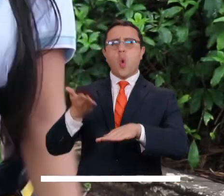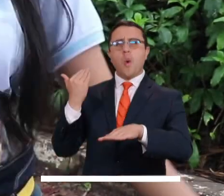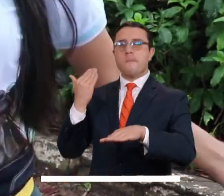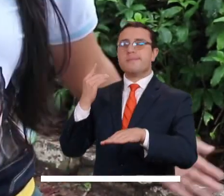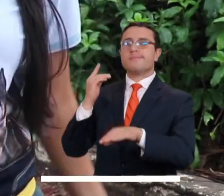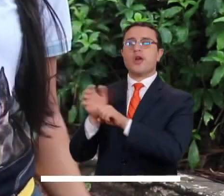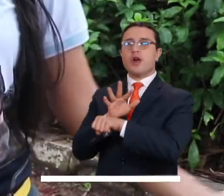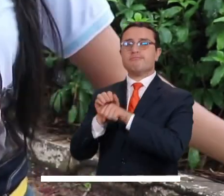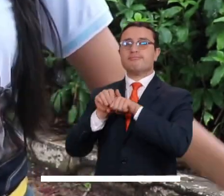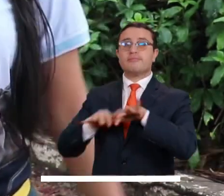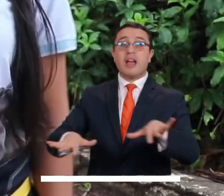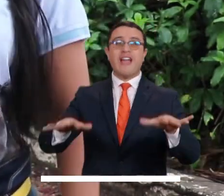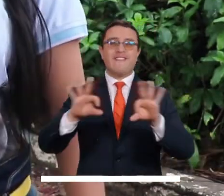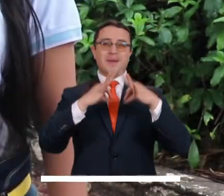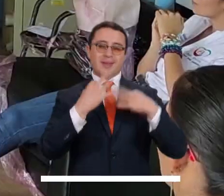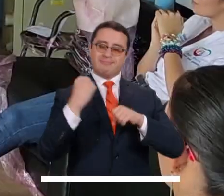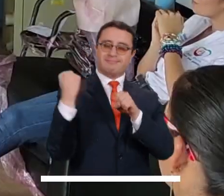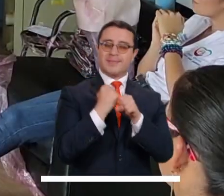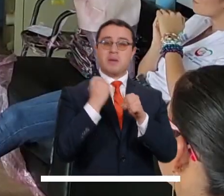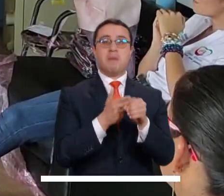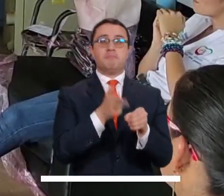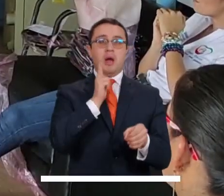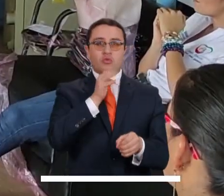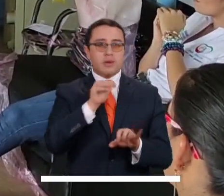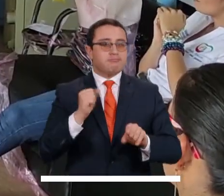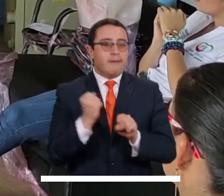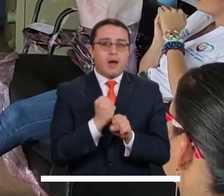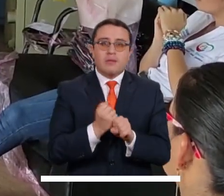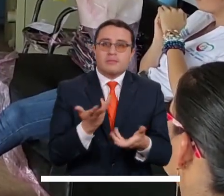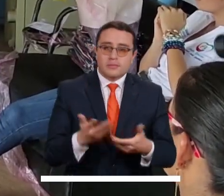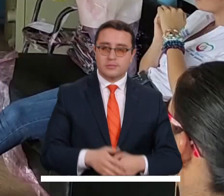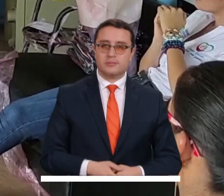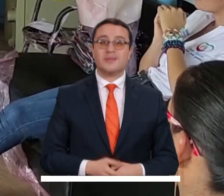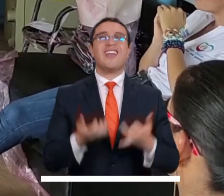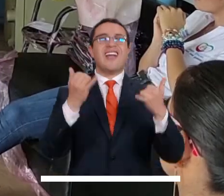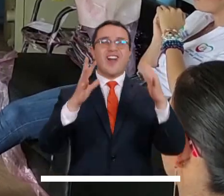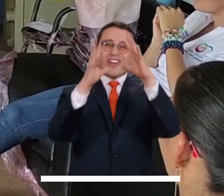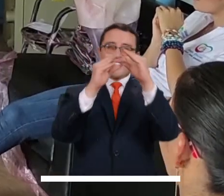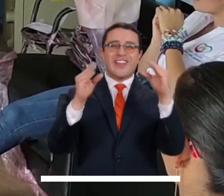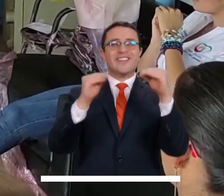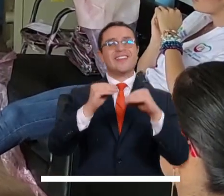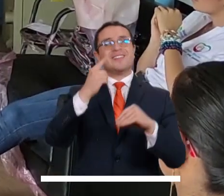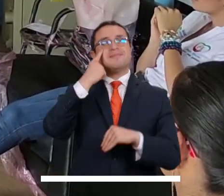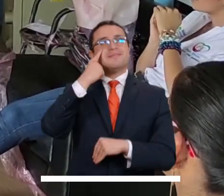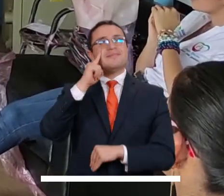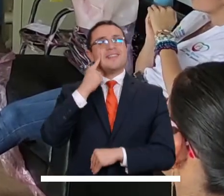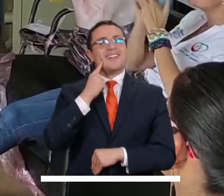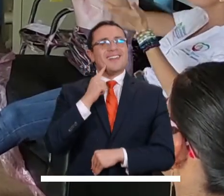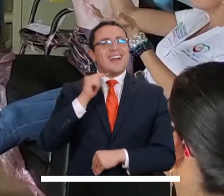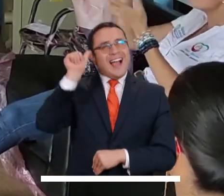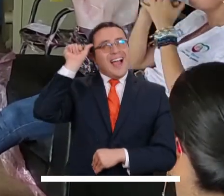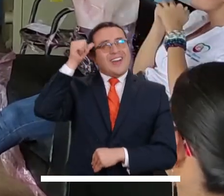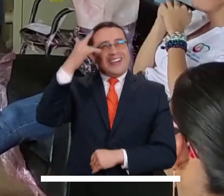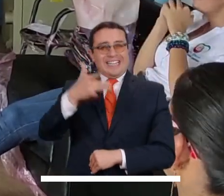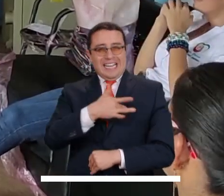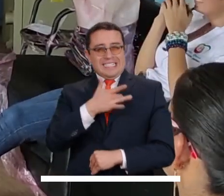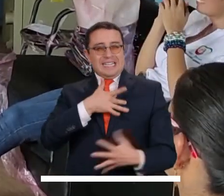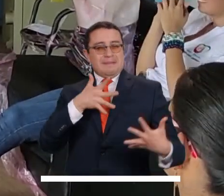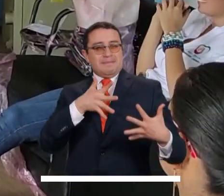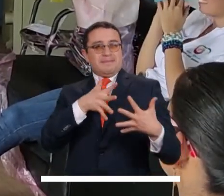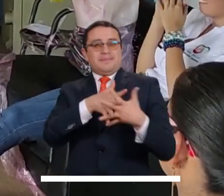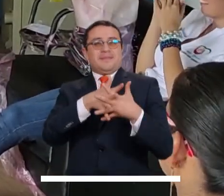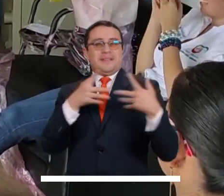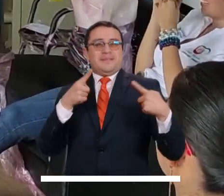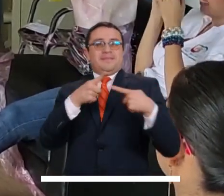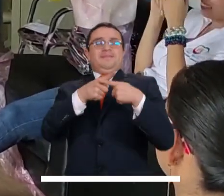muchas familias se quedaron sin trabajos. Es normal que las fiestas de fin de año generen nostalgia y sentimientos encontrados. Si usted o